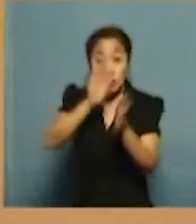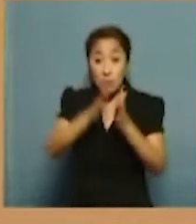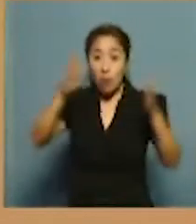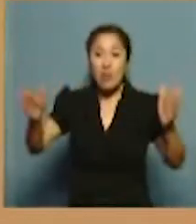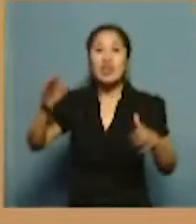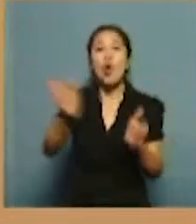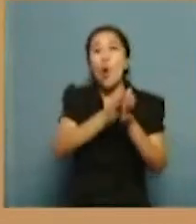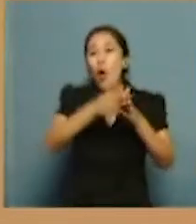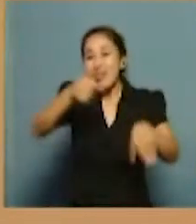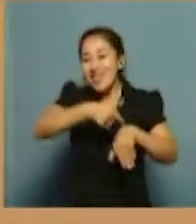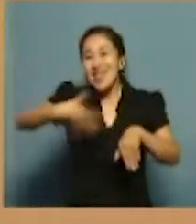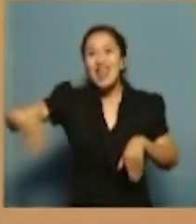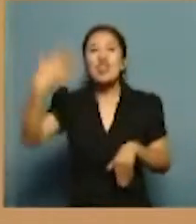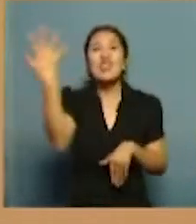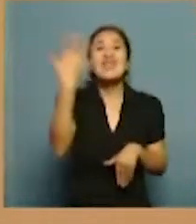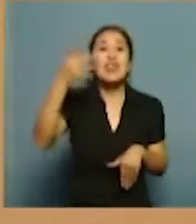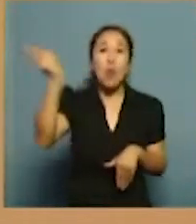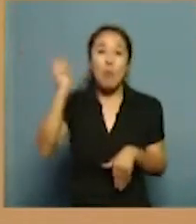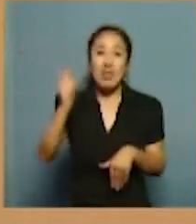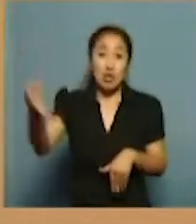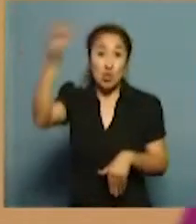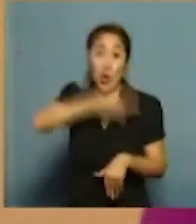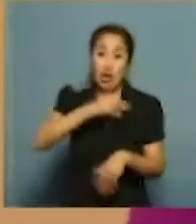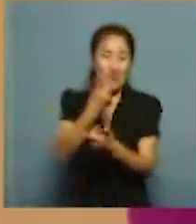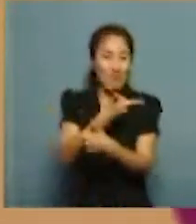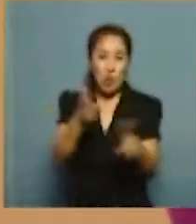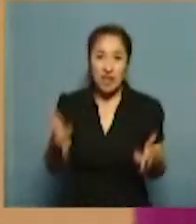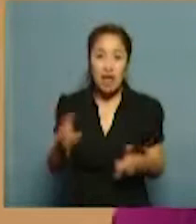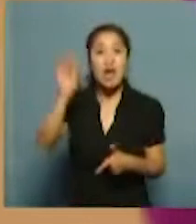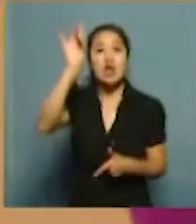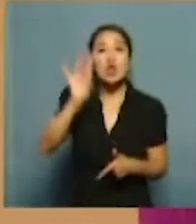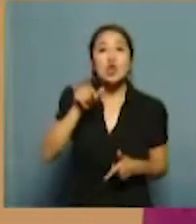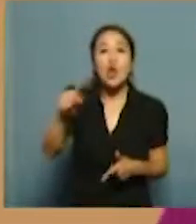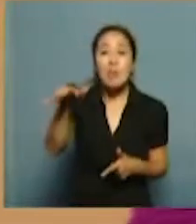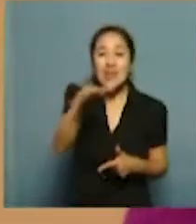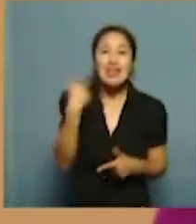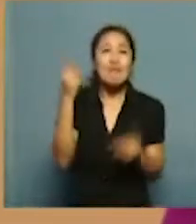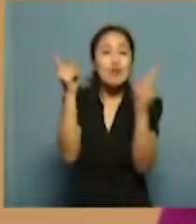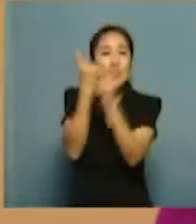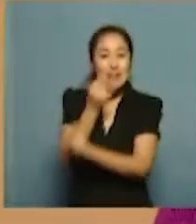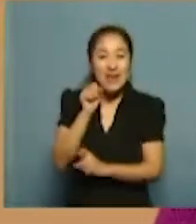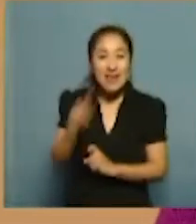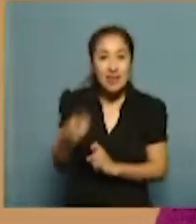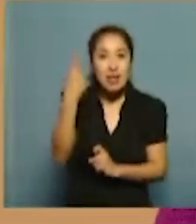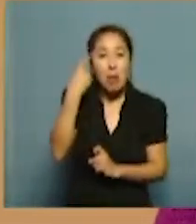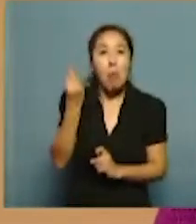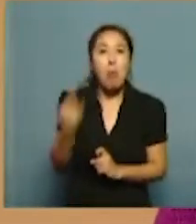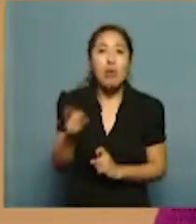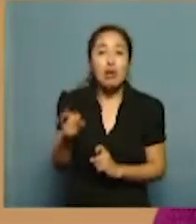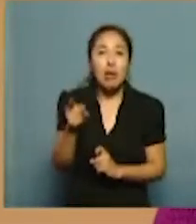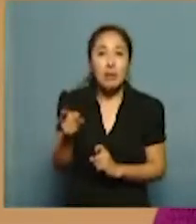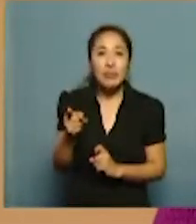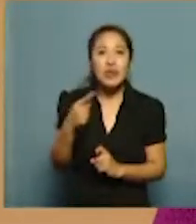atraso de cinco meses de que no cobran nuestros docentes es el único bache que tenemos porque son las